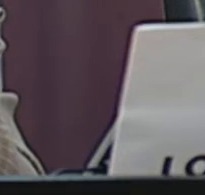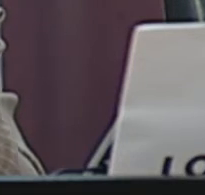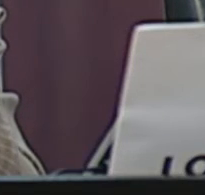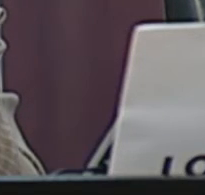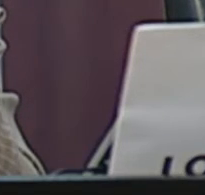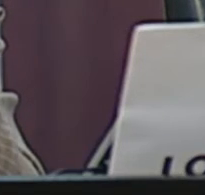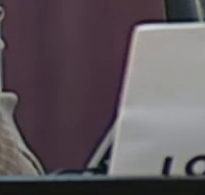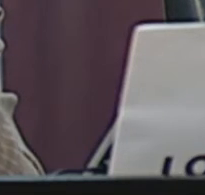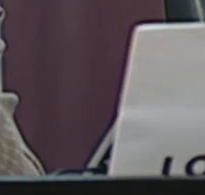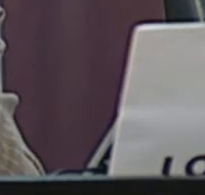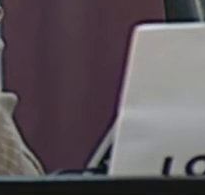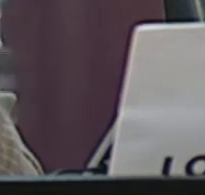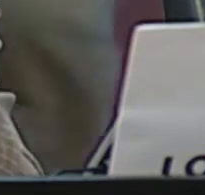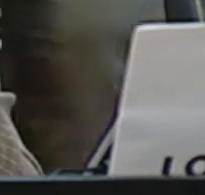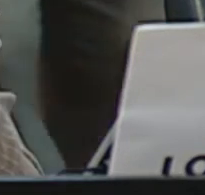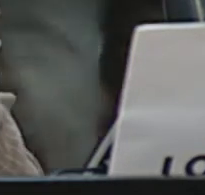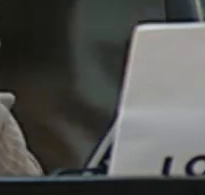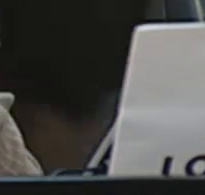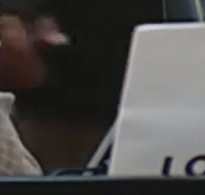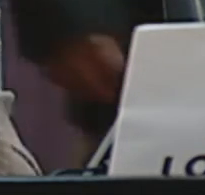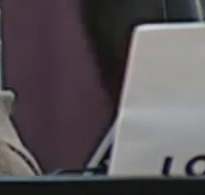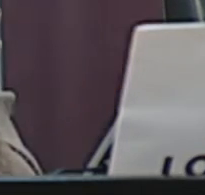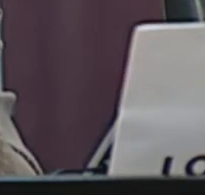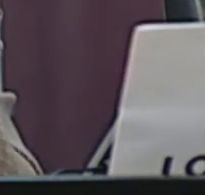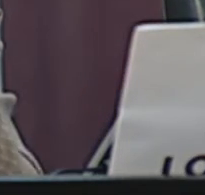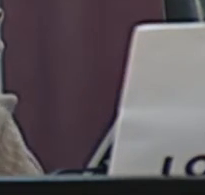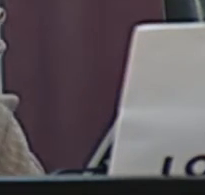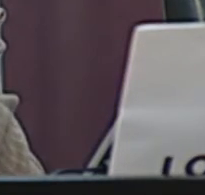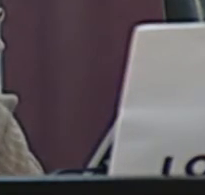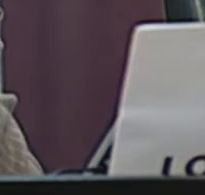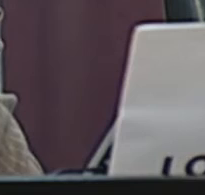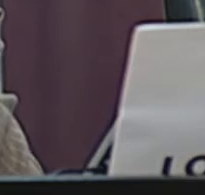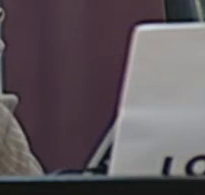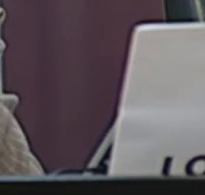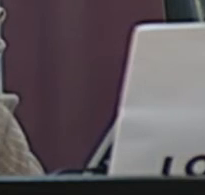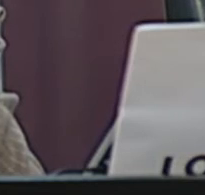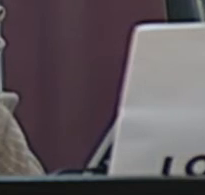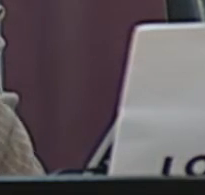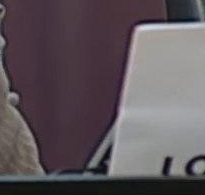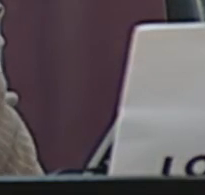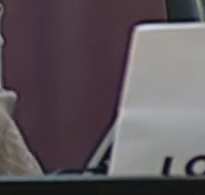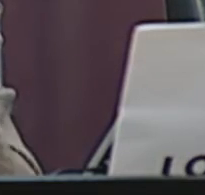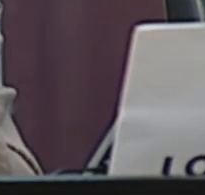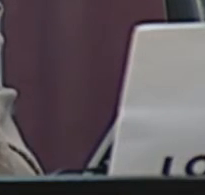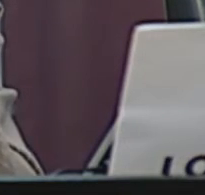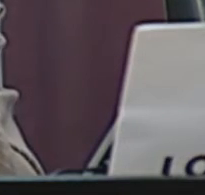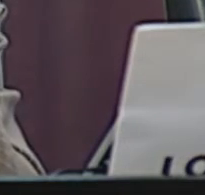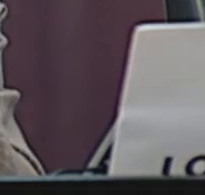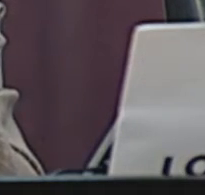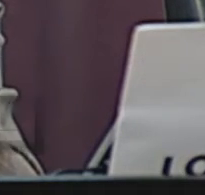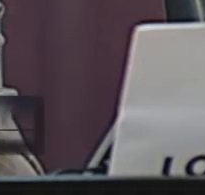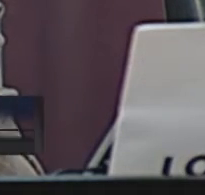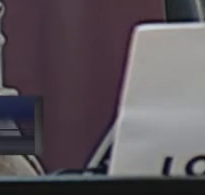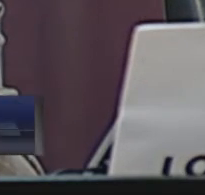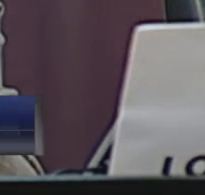que estamos aprobando una nueva ley general de los deportes. Una ley, comentarles